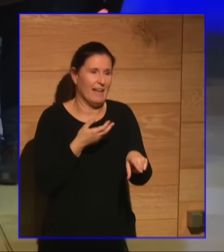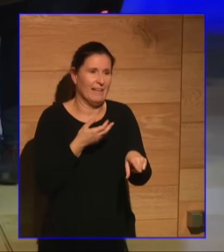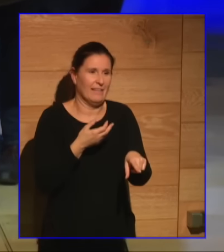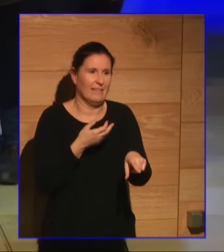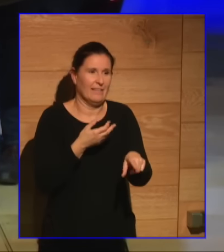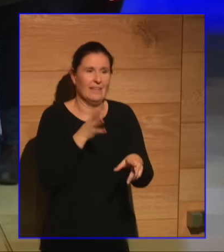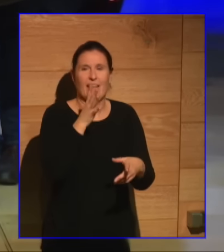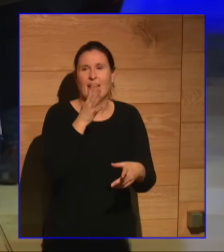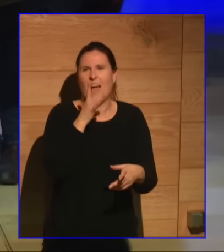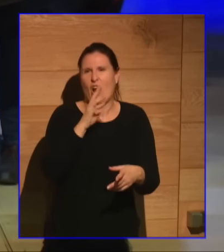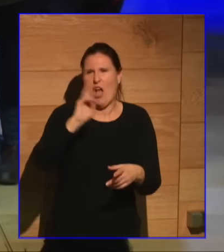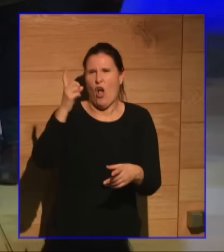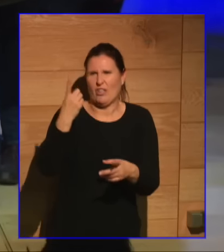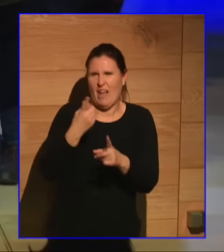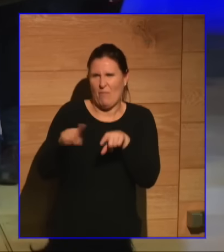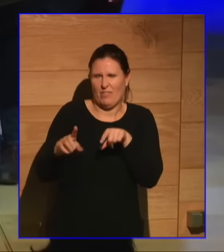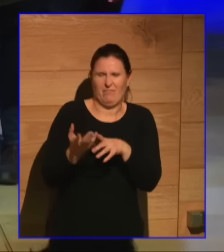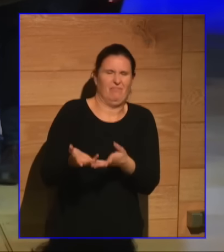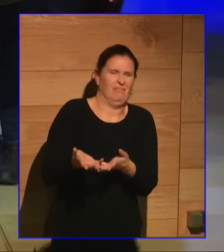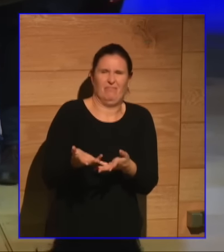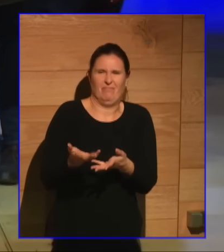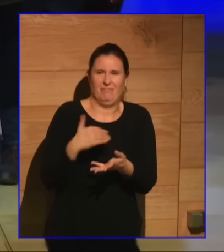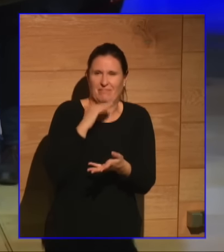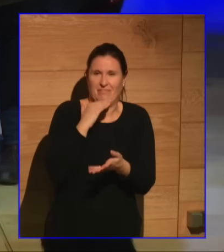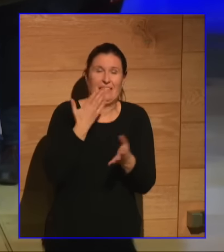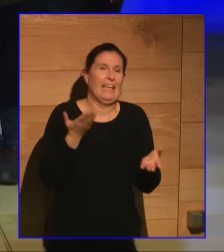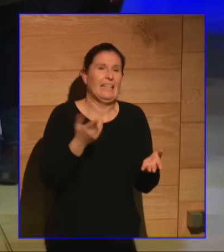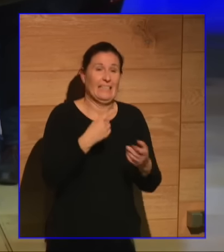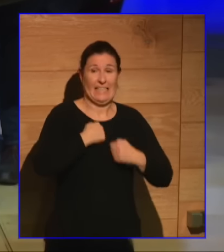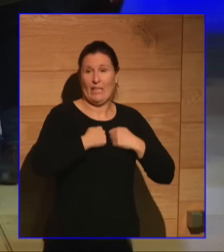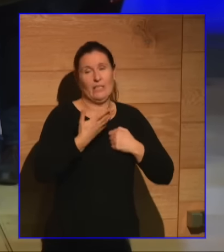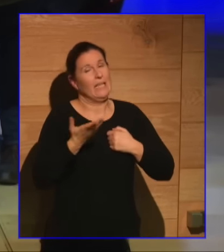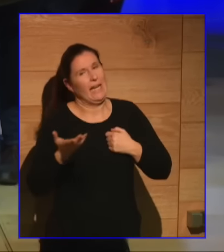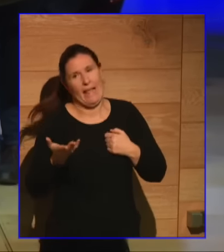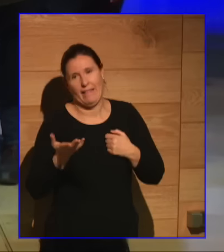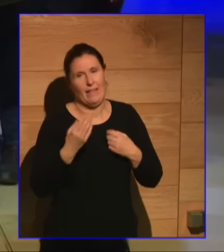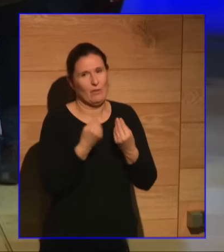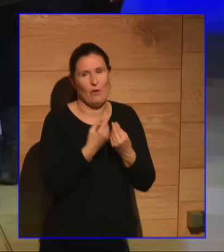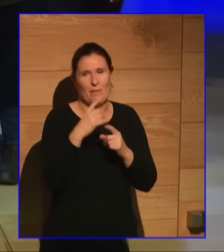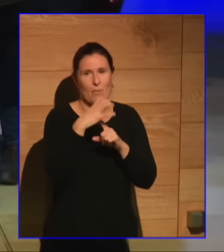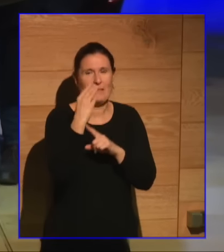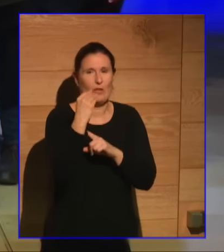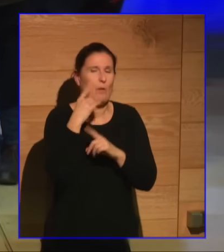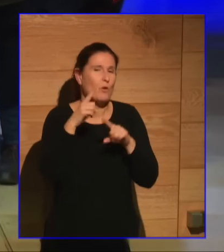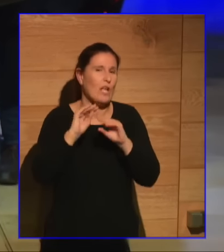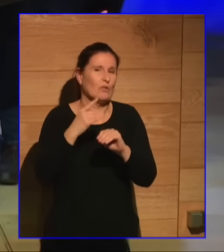al Sina. No, yo estaba... Y ya se acabó lo de ducharse con el Parque Jurásico. Pero tiene que ser